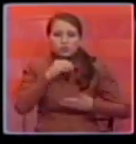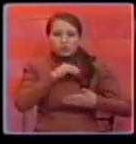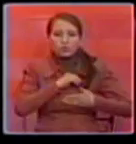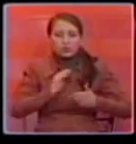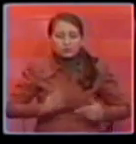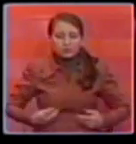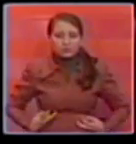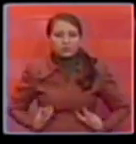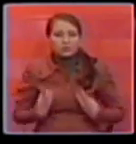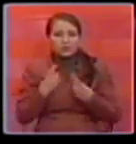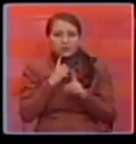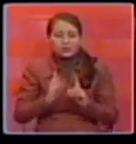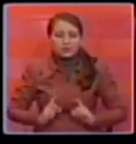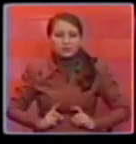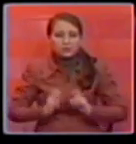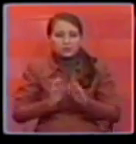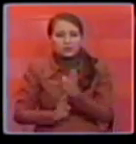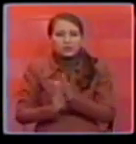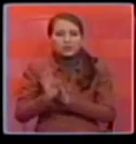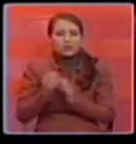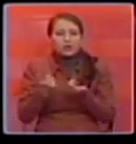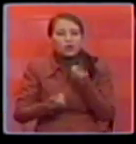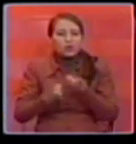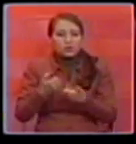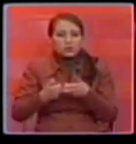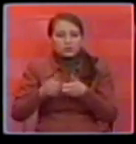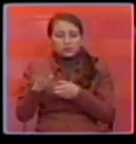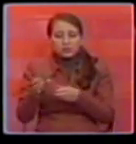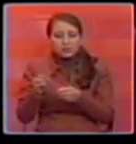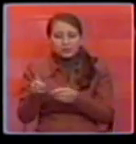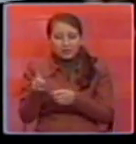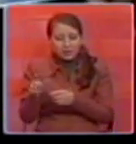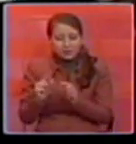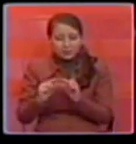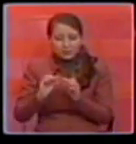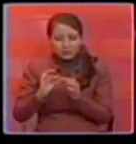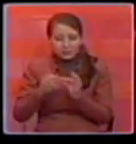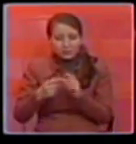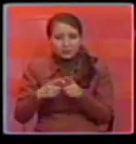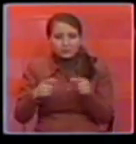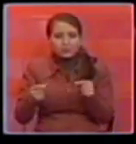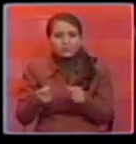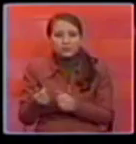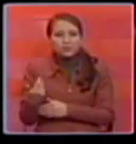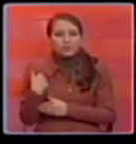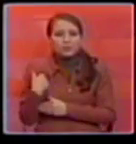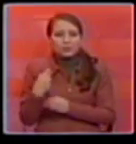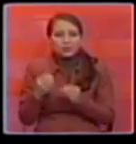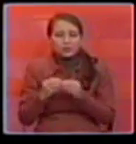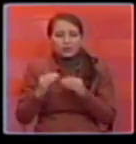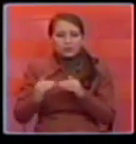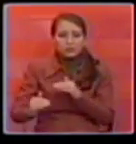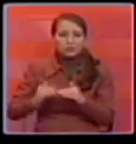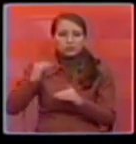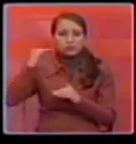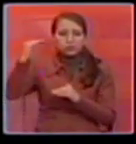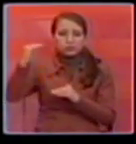organismo. El inconveniente se da que este metabolito se encuentra en niveles más